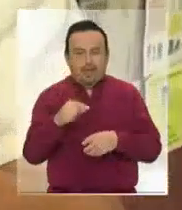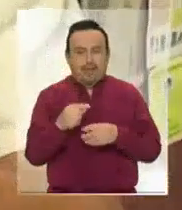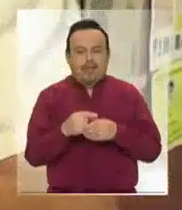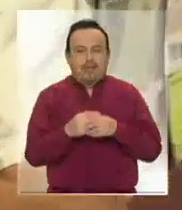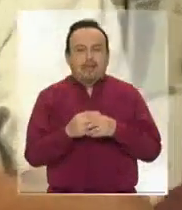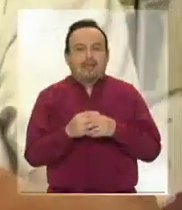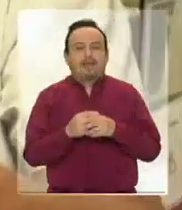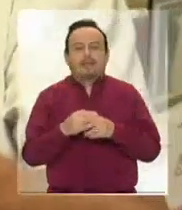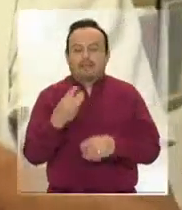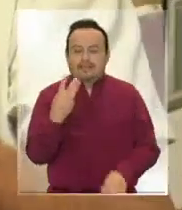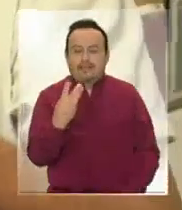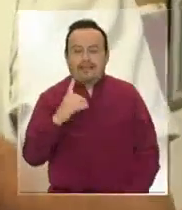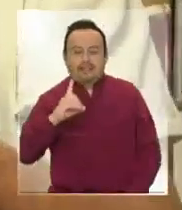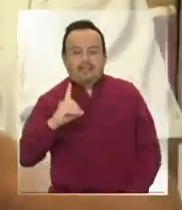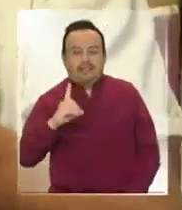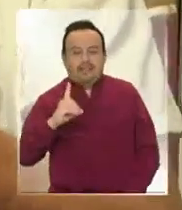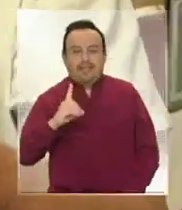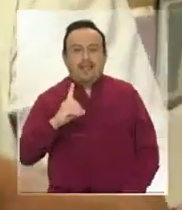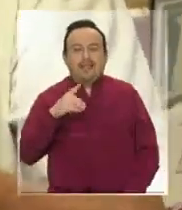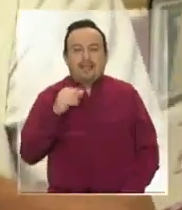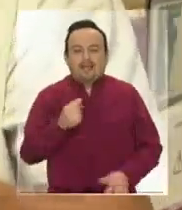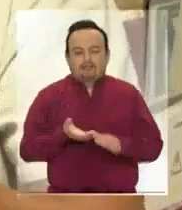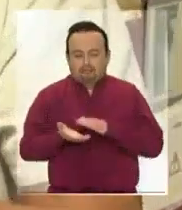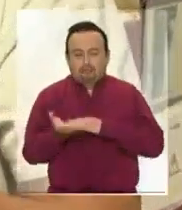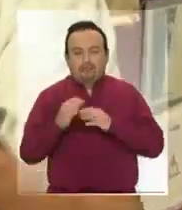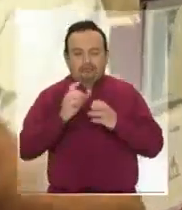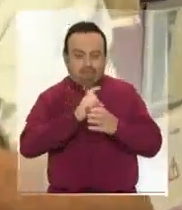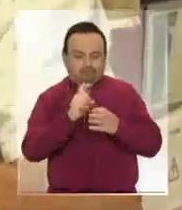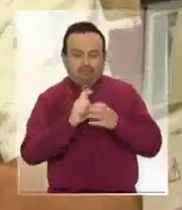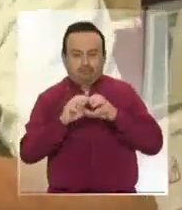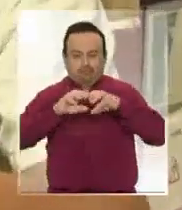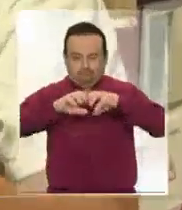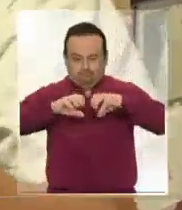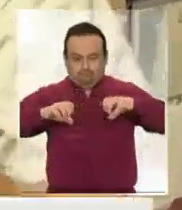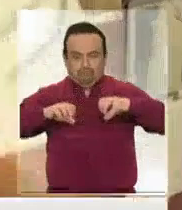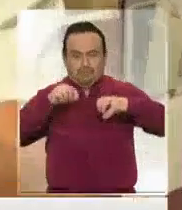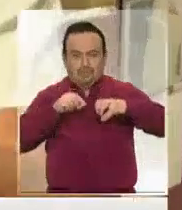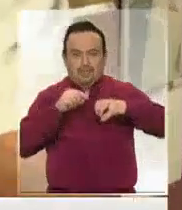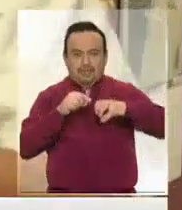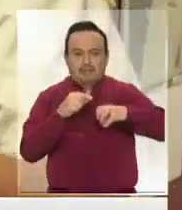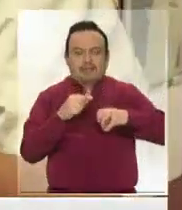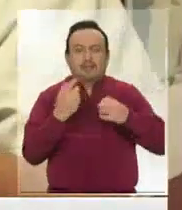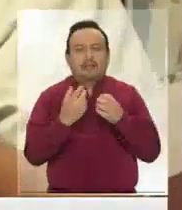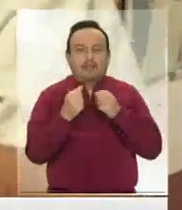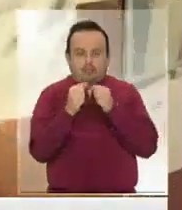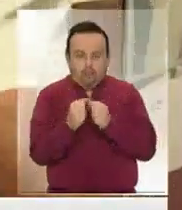mediante impresión 3D un accesorio que nos permite separar la evacuación en 2 conexiones.